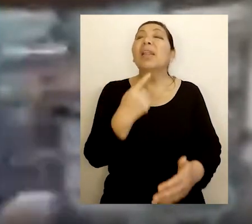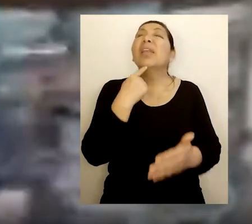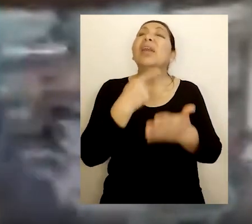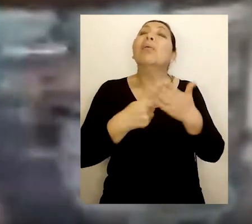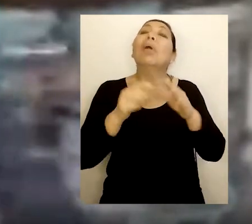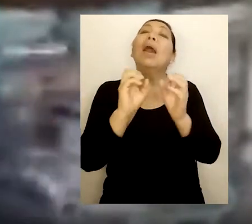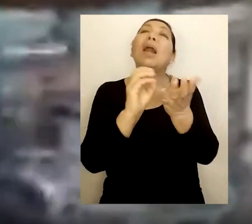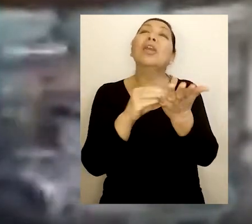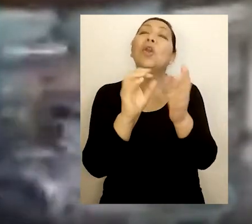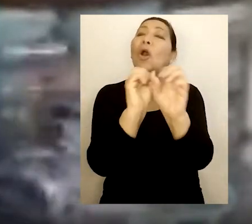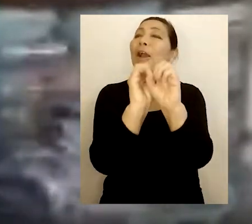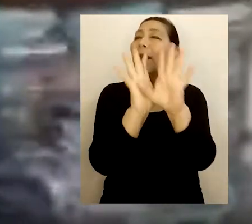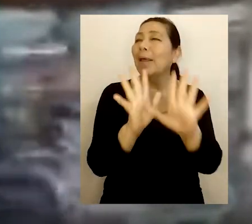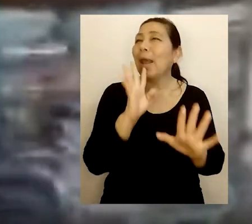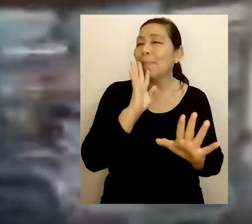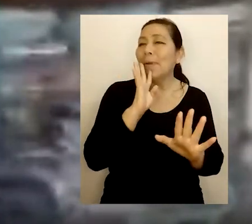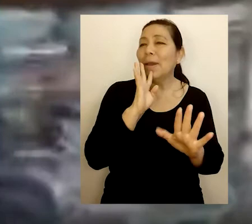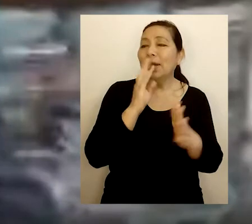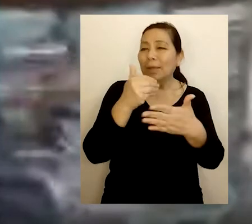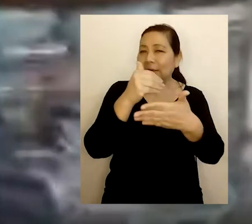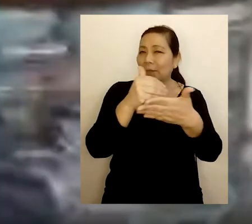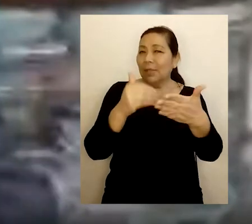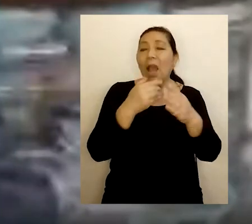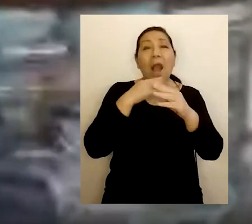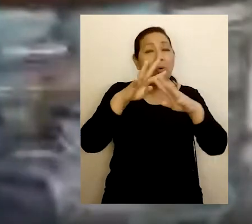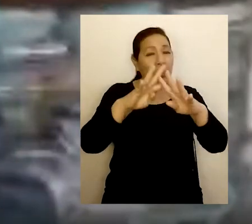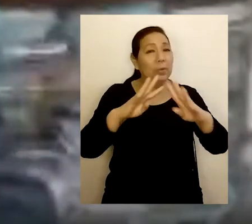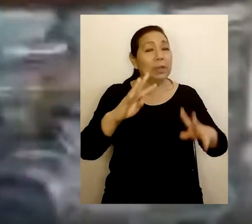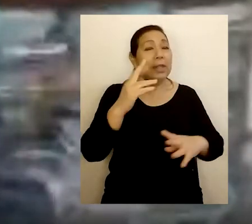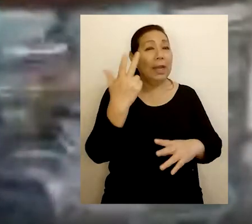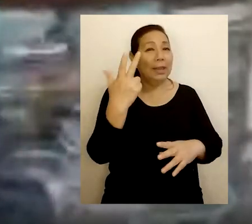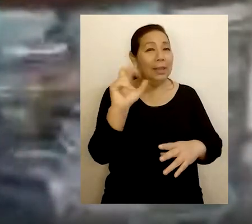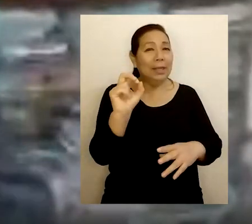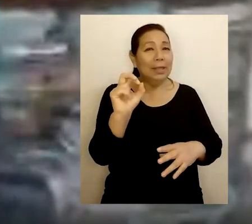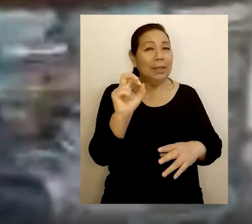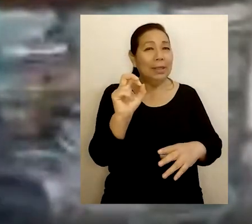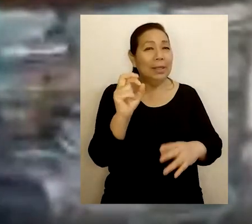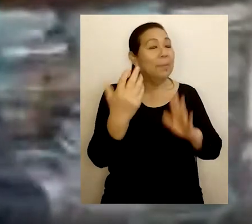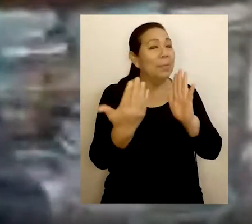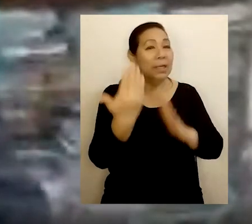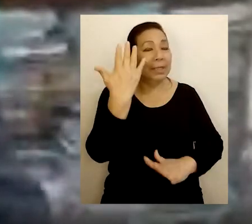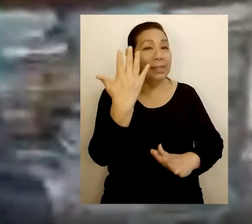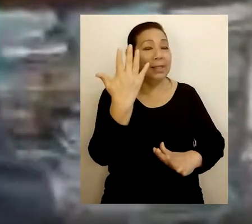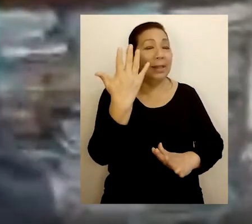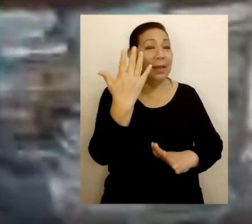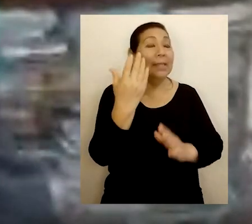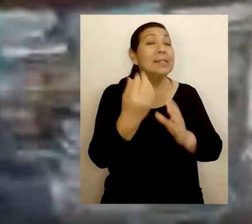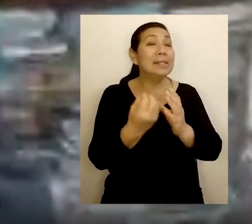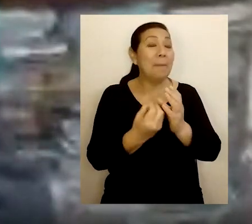quiero aclarar una pequeña, señorita. El acta de audiencia del 30, del 15 de septiembre, donde dice